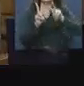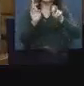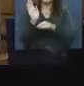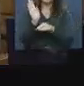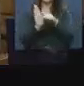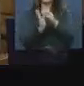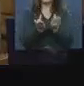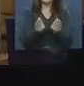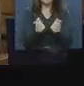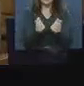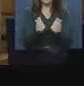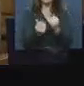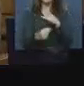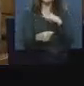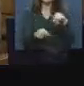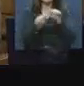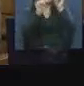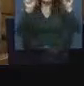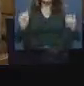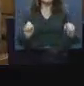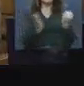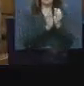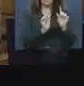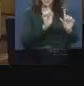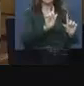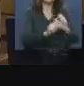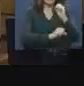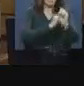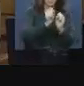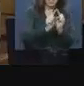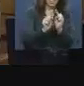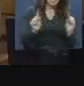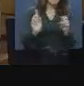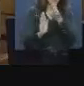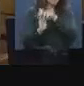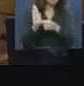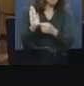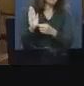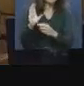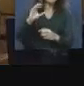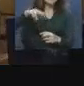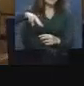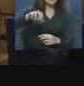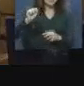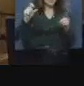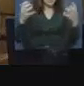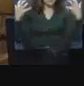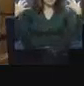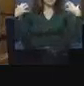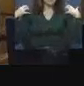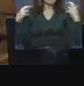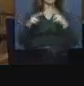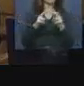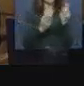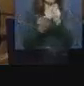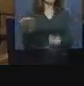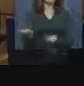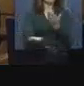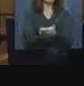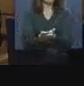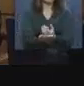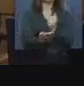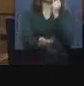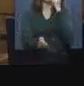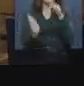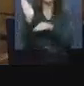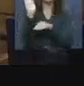niveles de calidad manteniéndose el sistema de acreditación por años. Según el proyecto, es la CNA la encargada de realizar la propuesta de cuáles